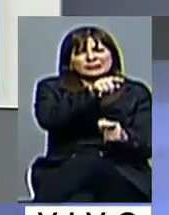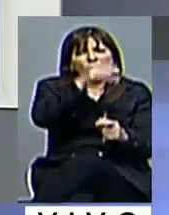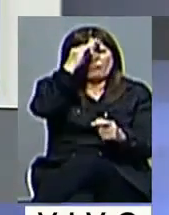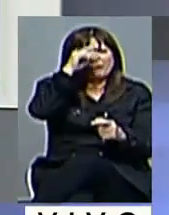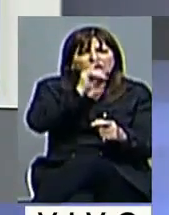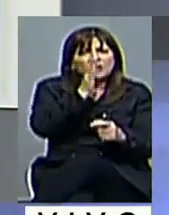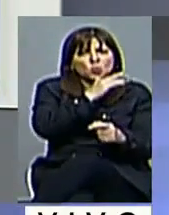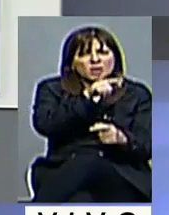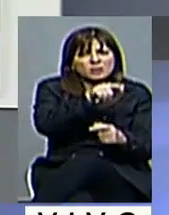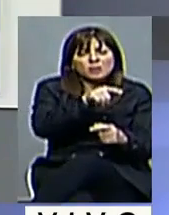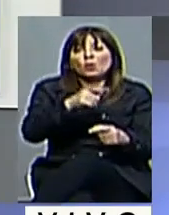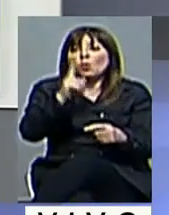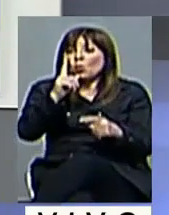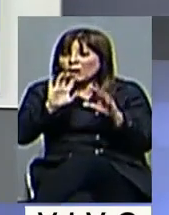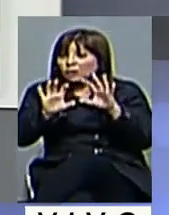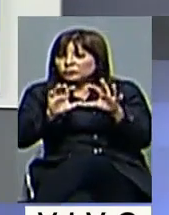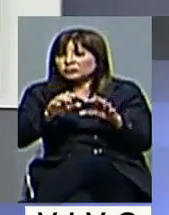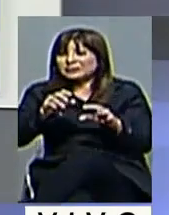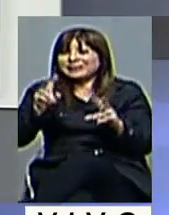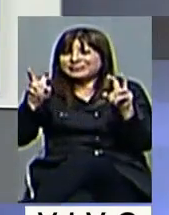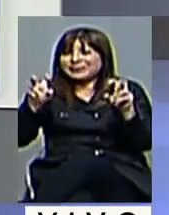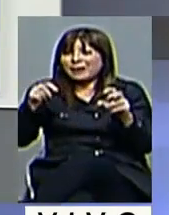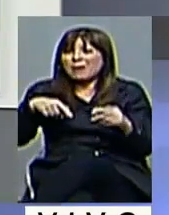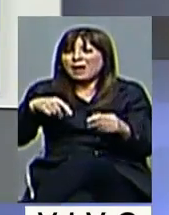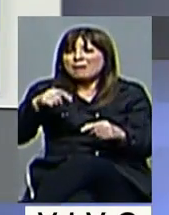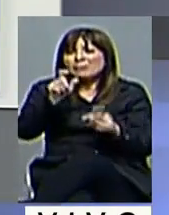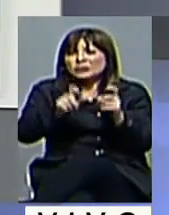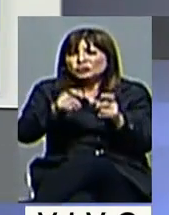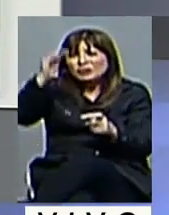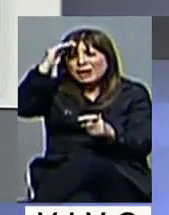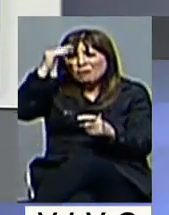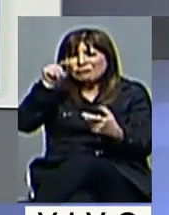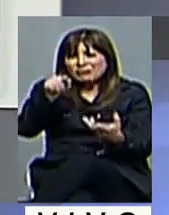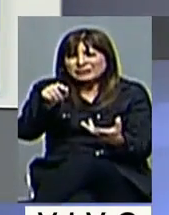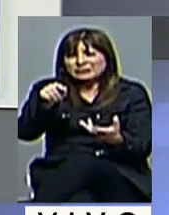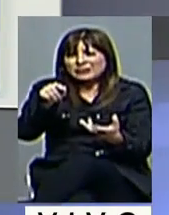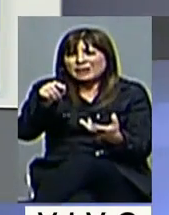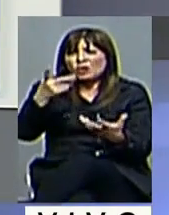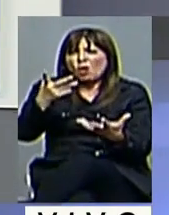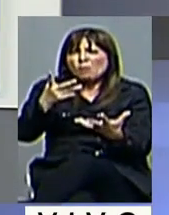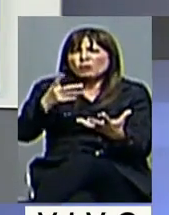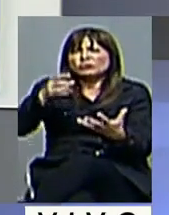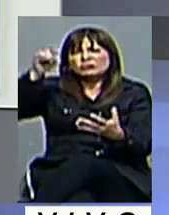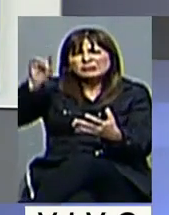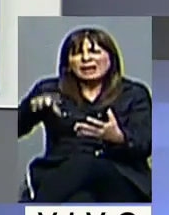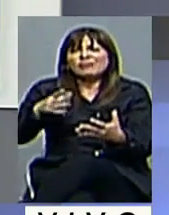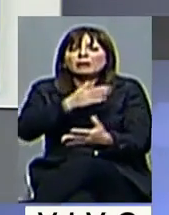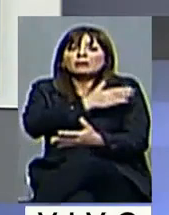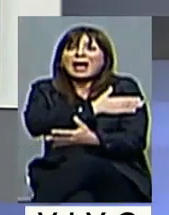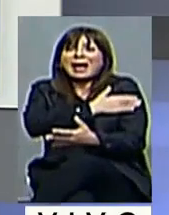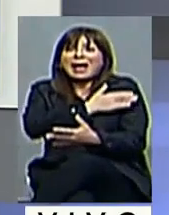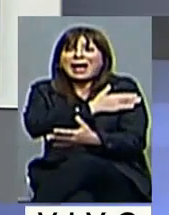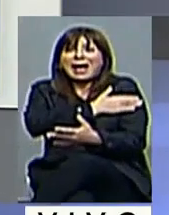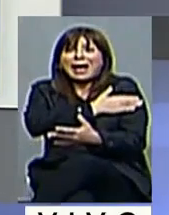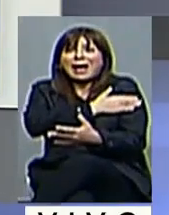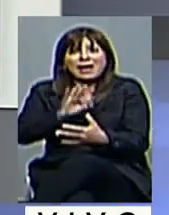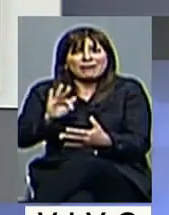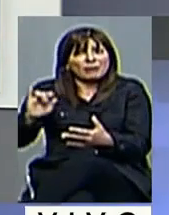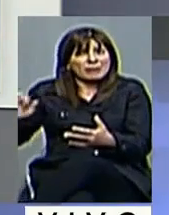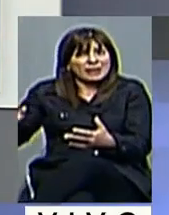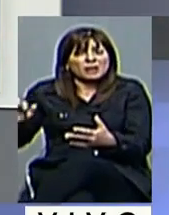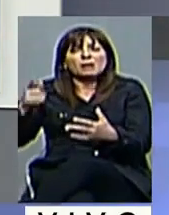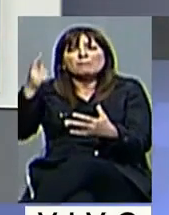que el tema, que la gente esté informada, porque es lo que miden las encuestas. ¿Cuánto la gente conoce del tema de las AFP? Y otra cosa es cuánto ese